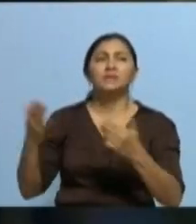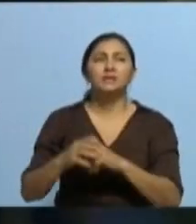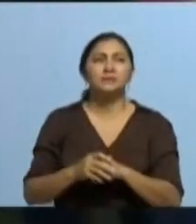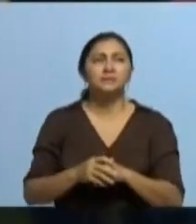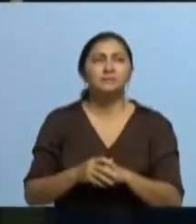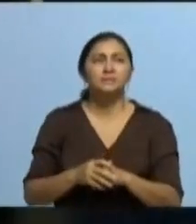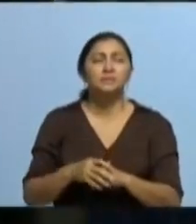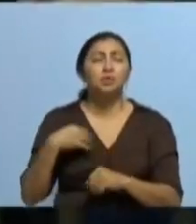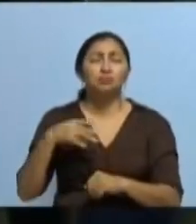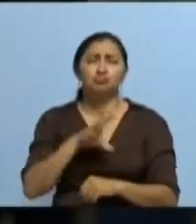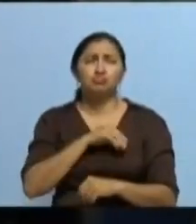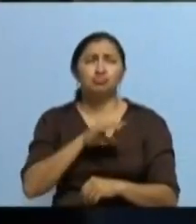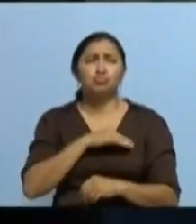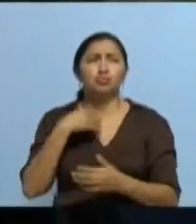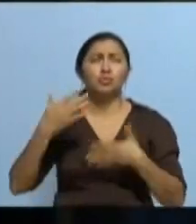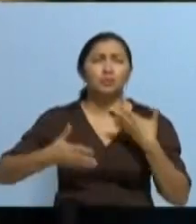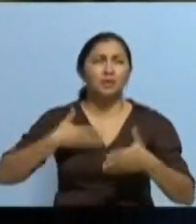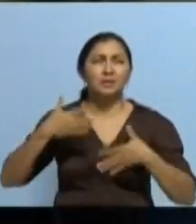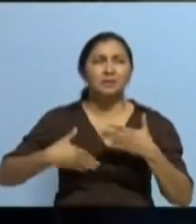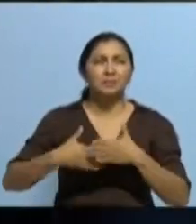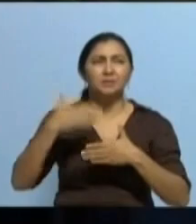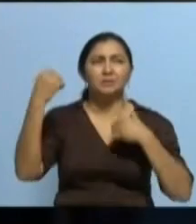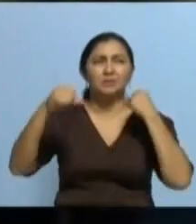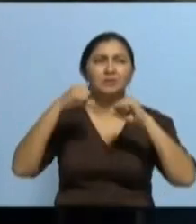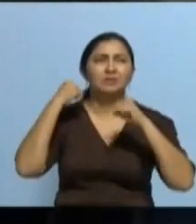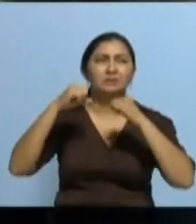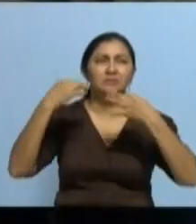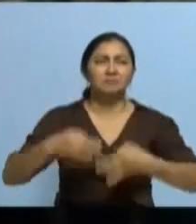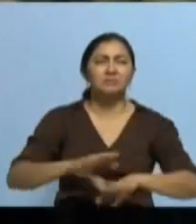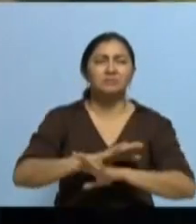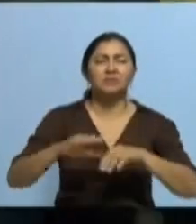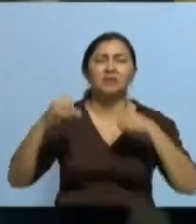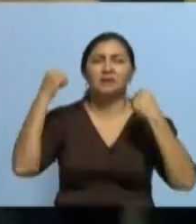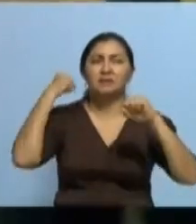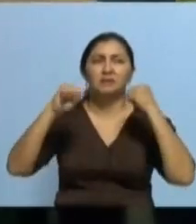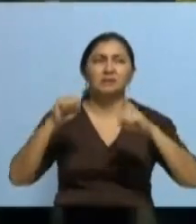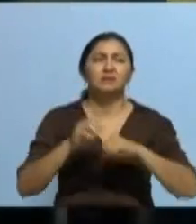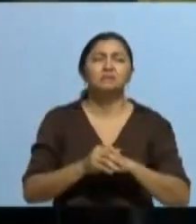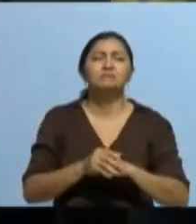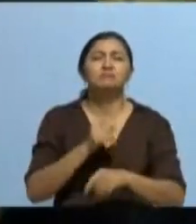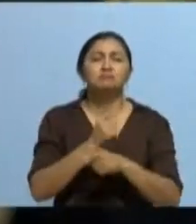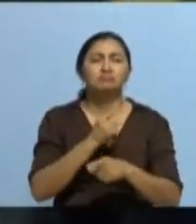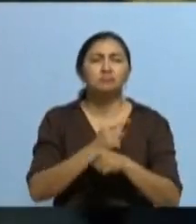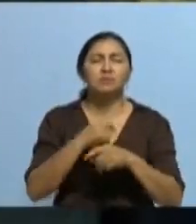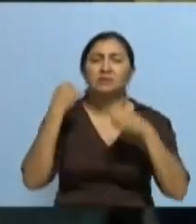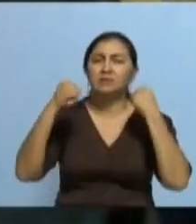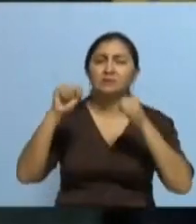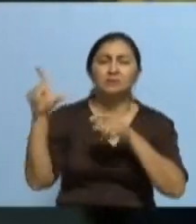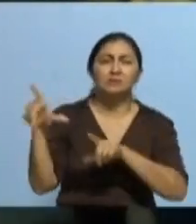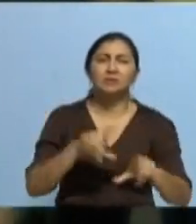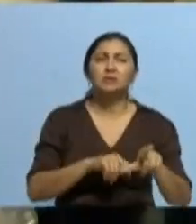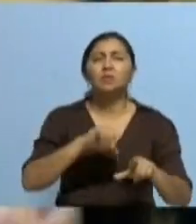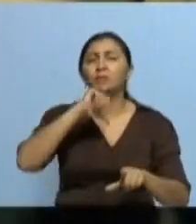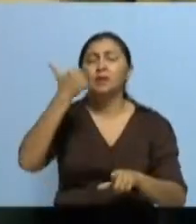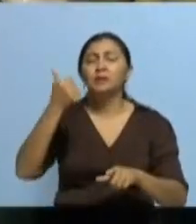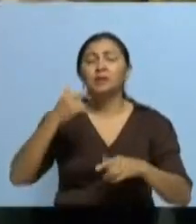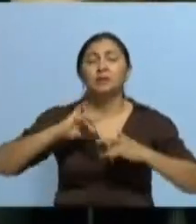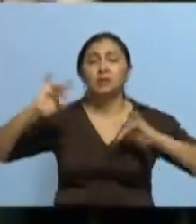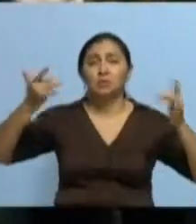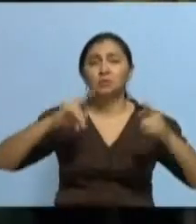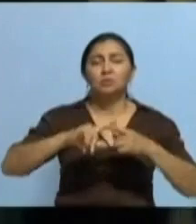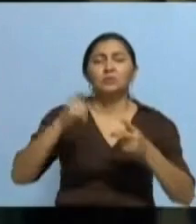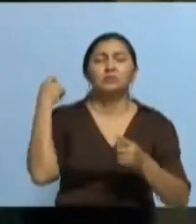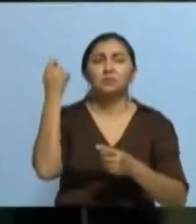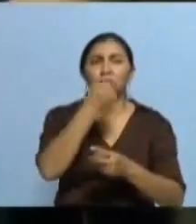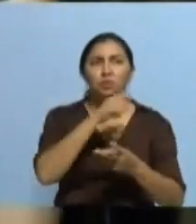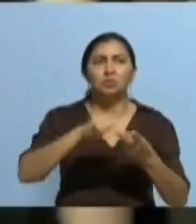súper emocionado y contento porque empezó carnavales. Sí, señor, se vienen los carnavales. Así es, ya están los carnavales listos. Mañana Guacherna, después Santoto.